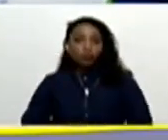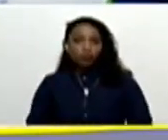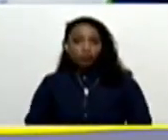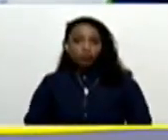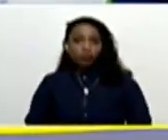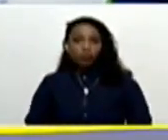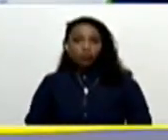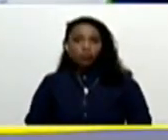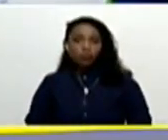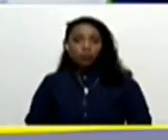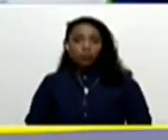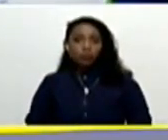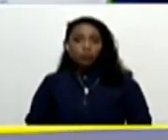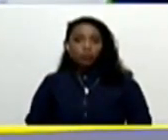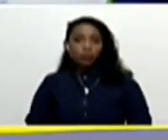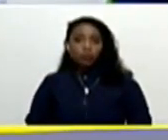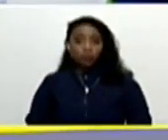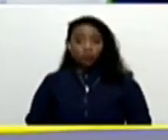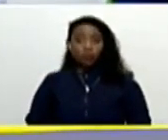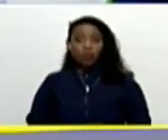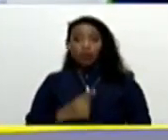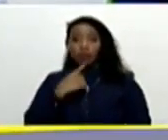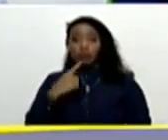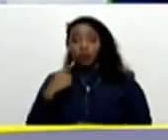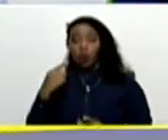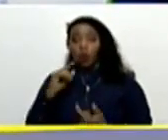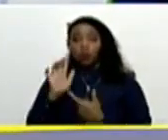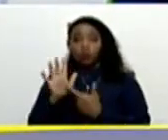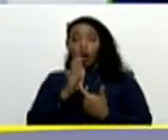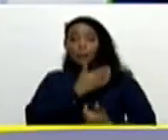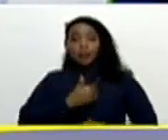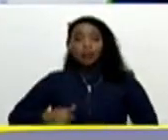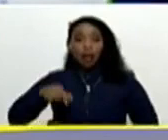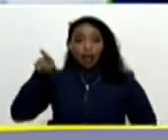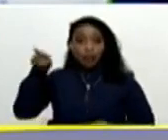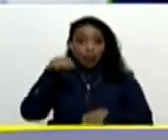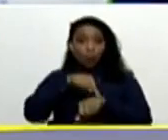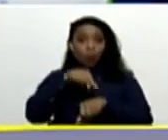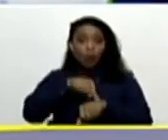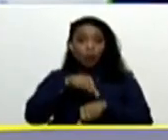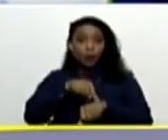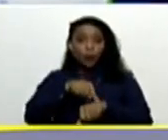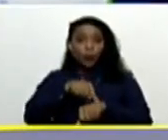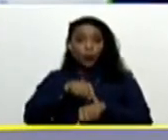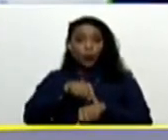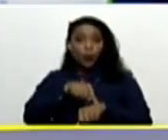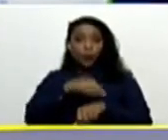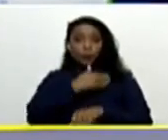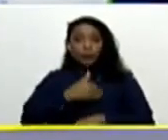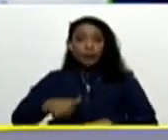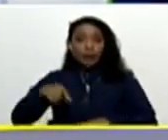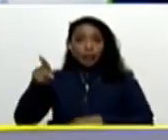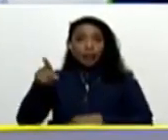y planteando el presidente del momento, presidente Sacaz,